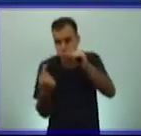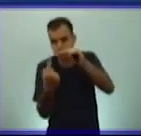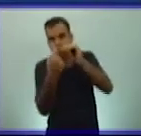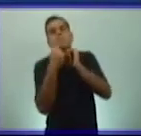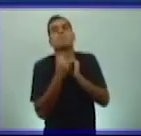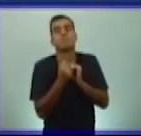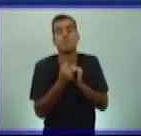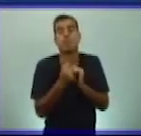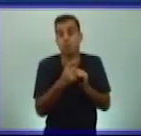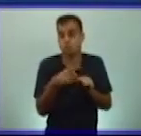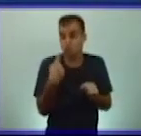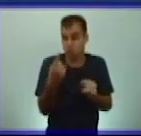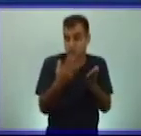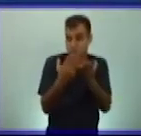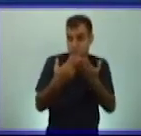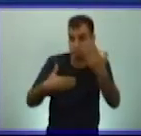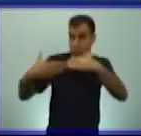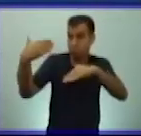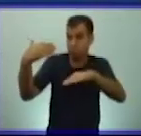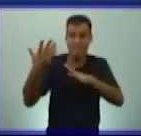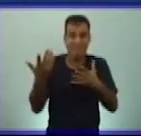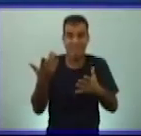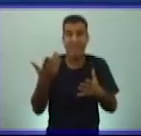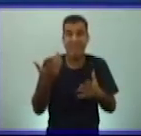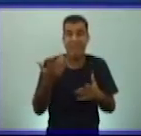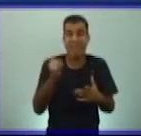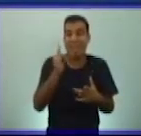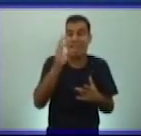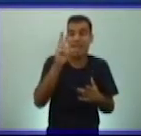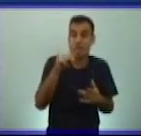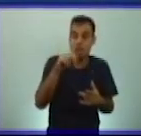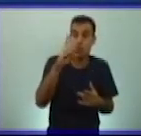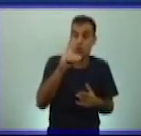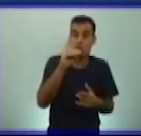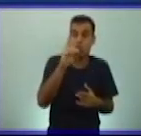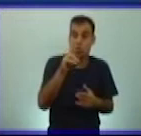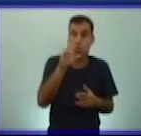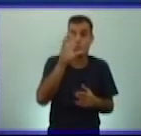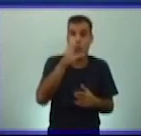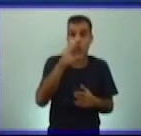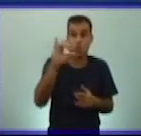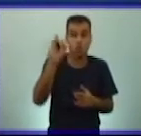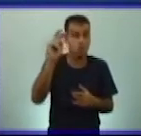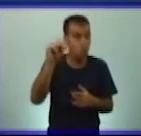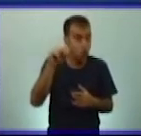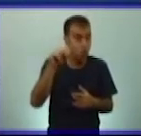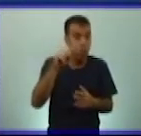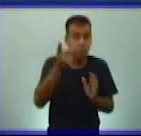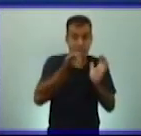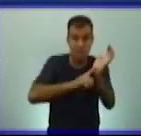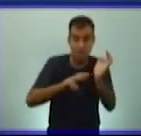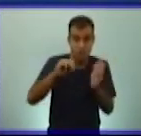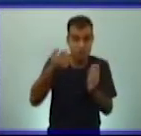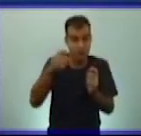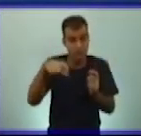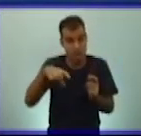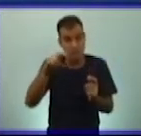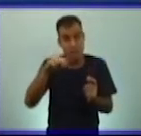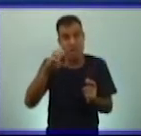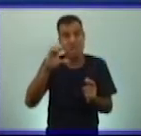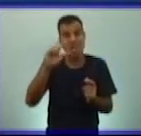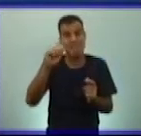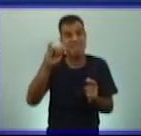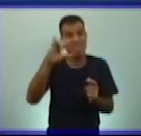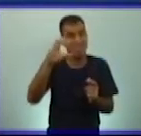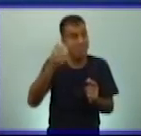hemos estudiado el fenómeno de la inducción electromagnética, también el fenómeno de la autoinducción. Es